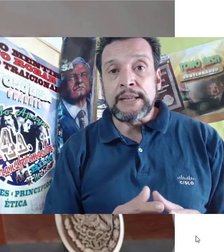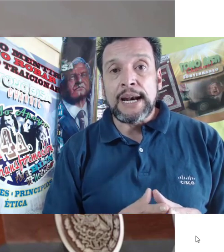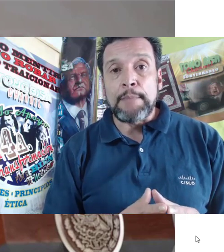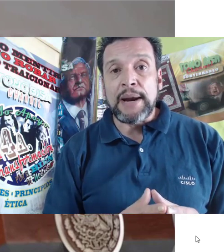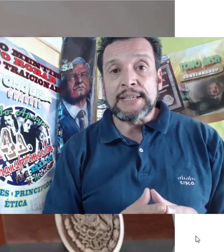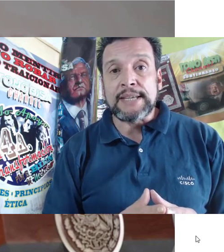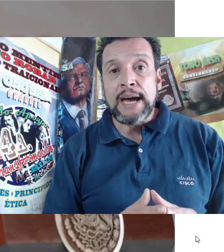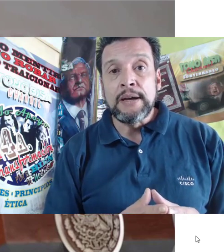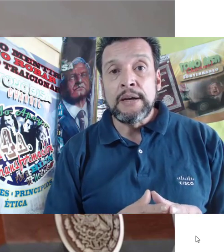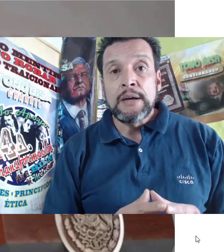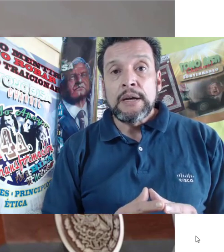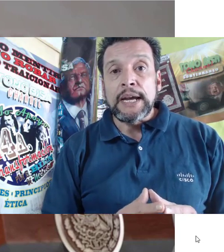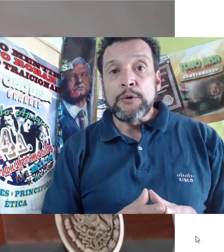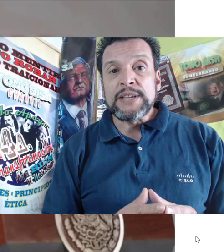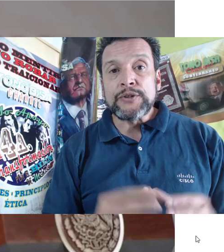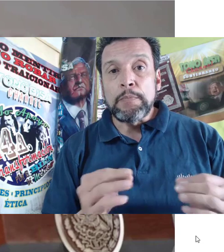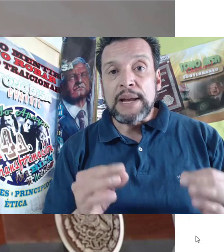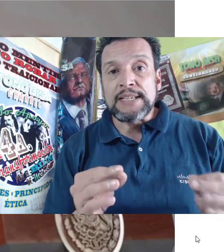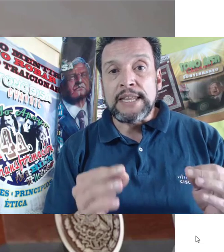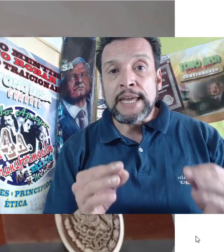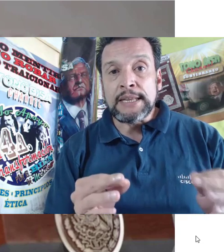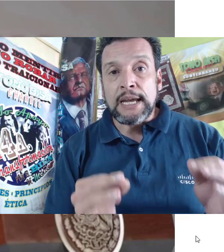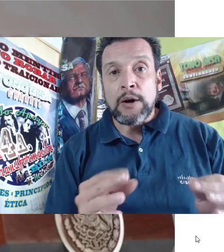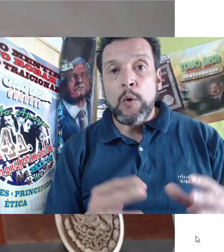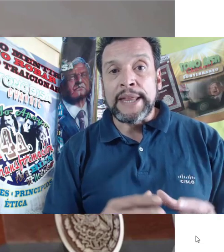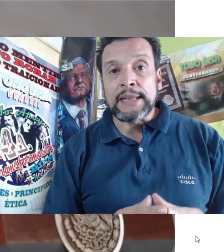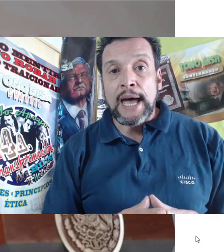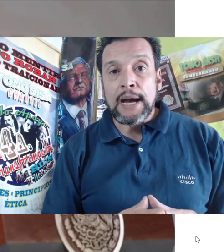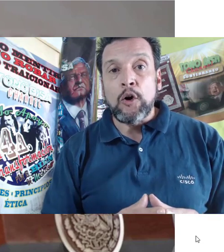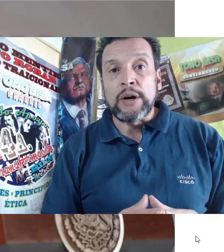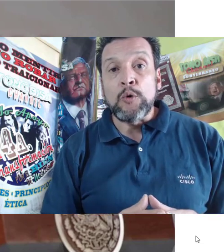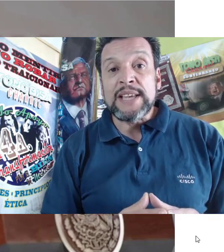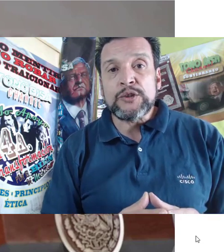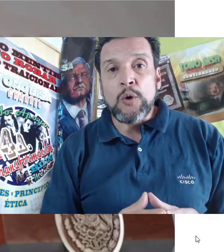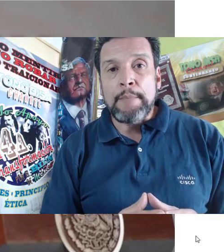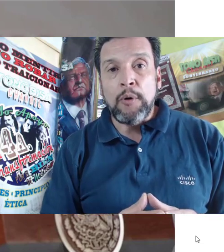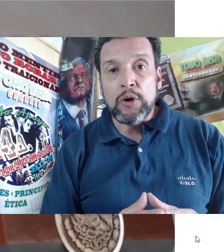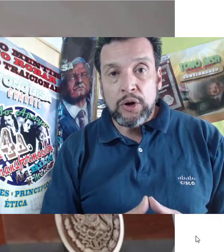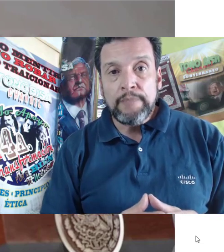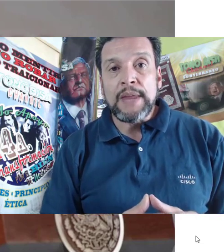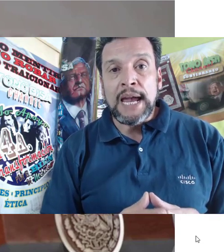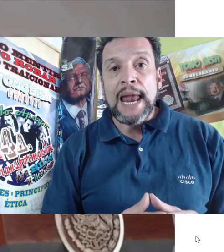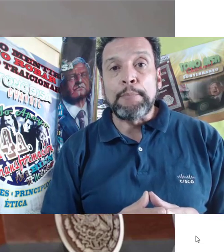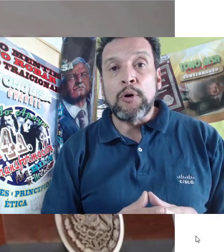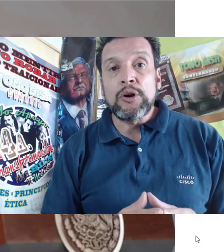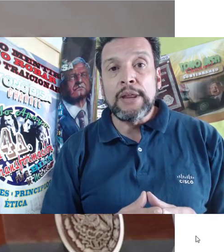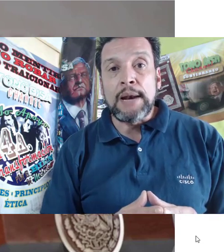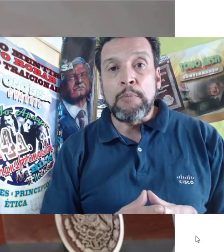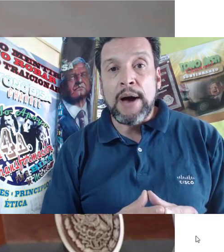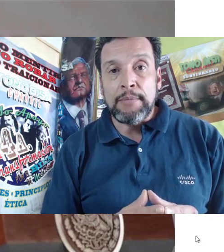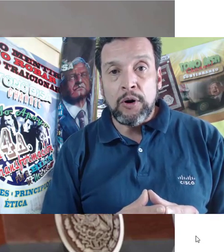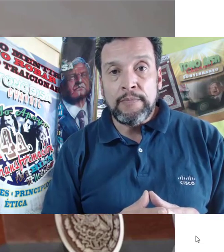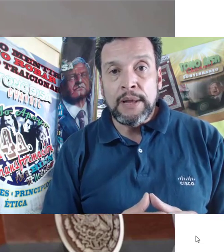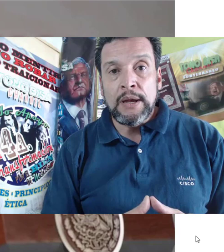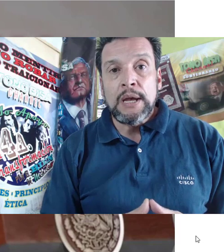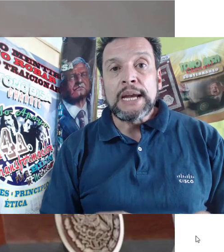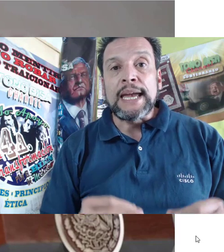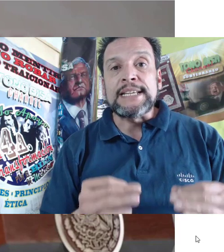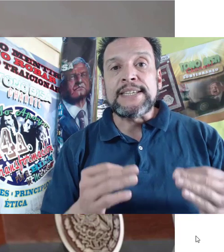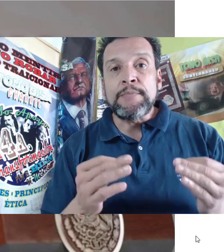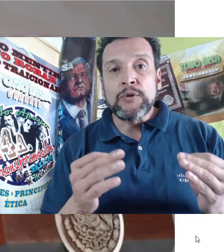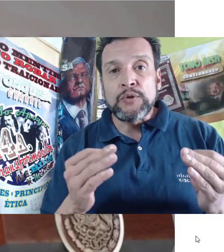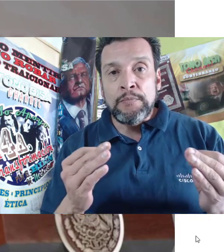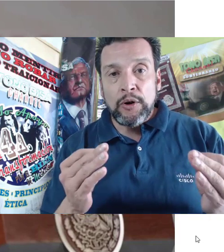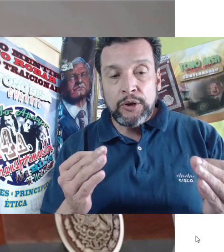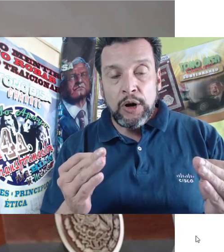debe de entender la prensa que nuestro presidente cuenta con nuestro apoyo, el apoyo del pueblo,